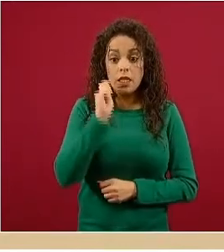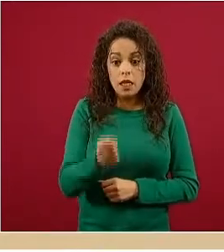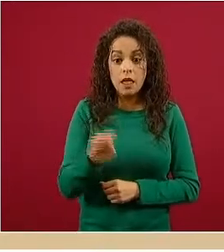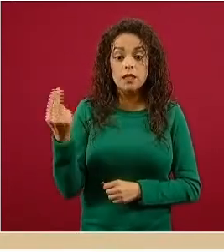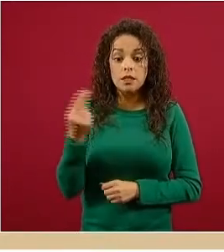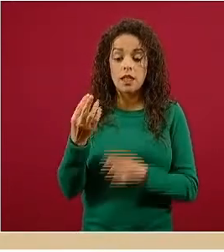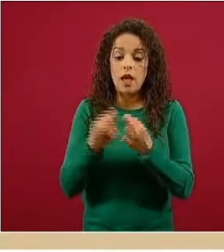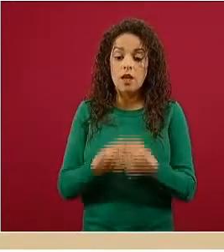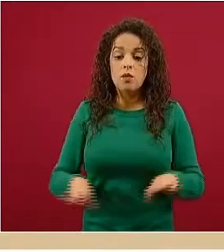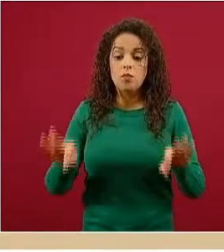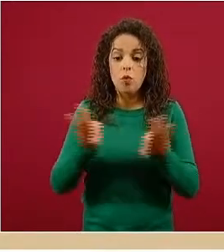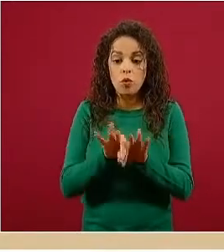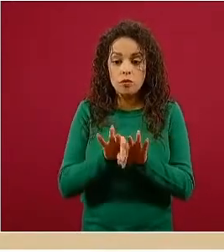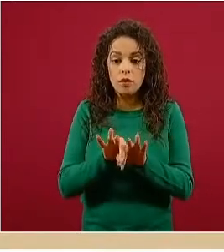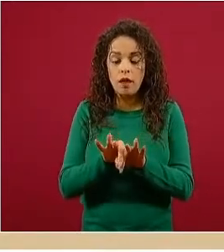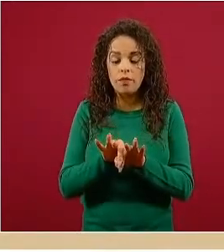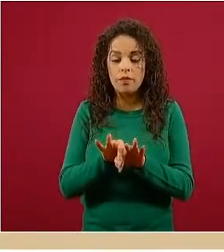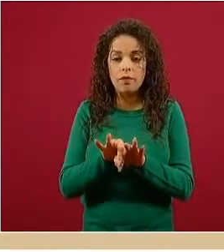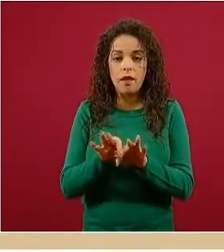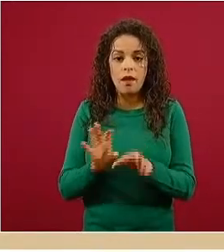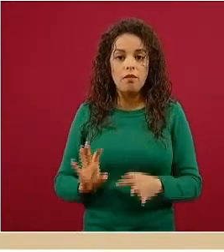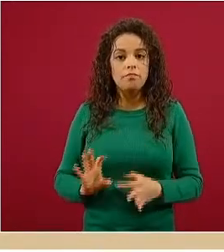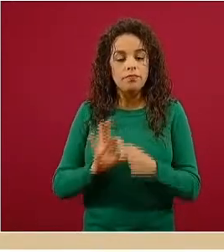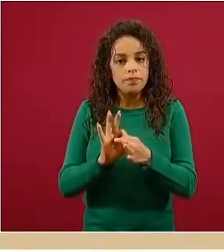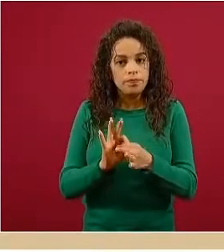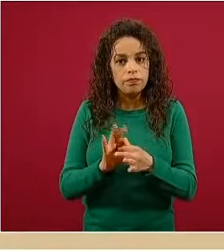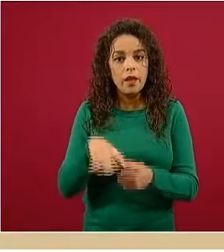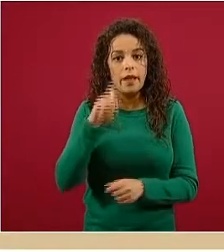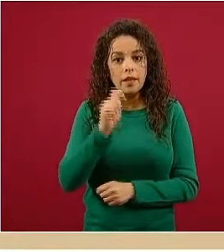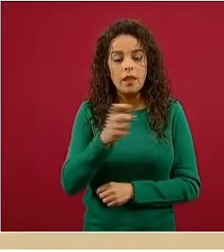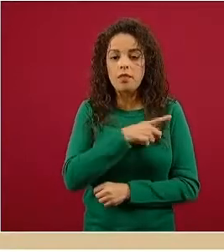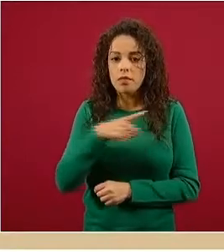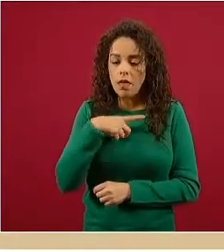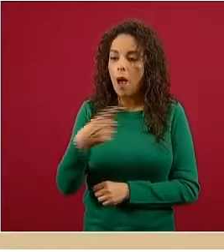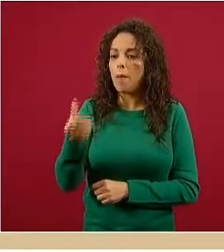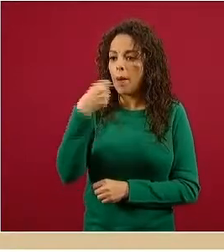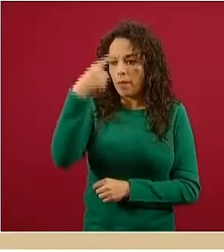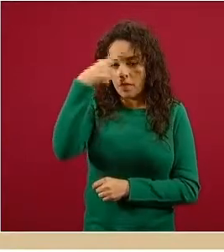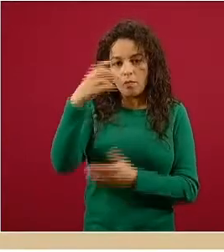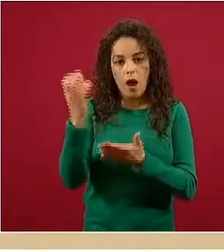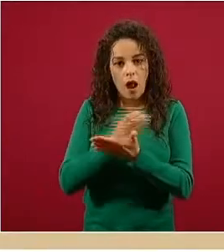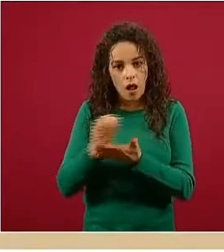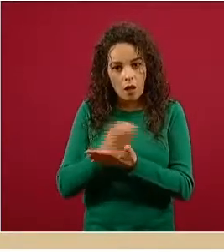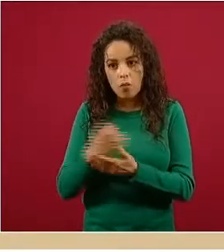sus actividades. Y es importante también brindarles toda la información y aclarar sus dudas.